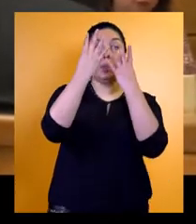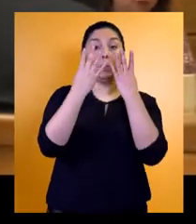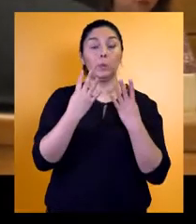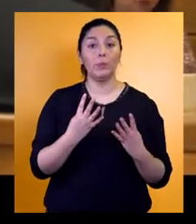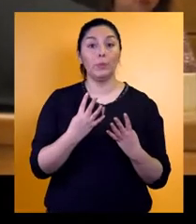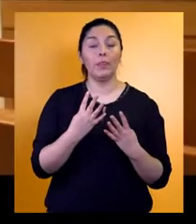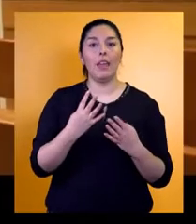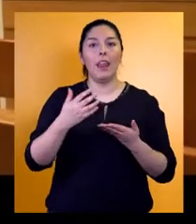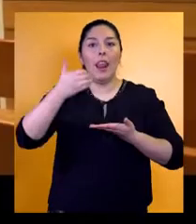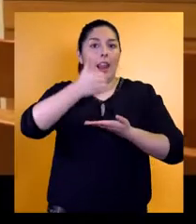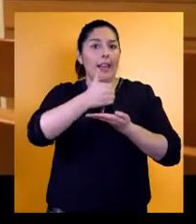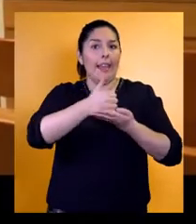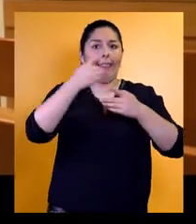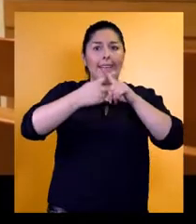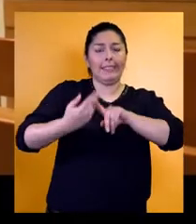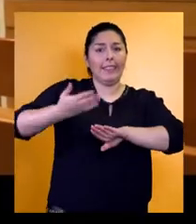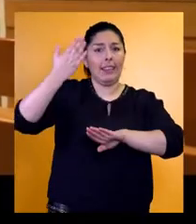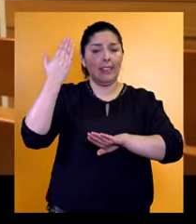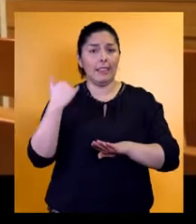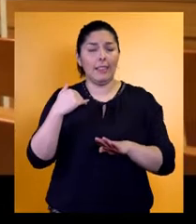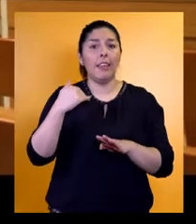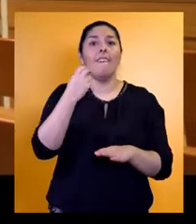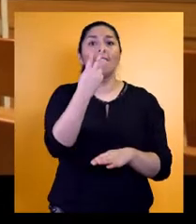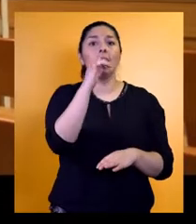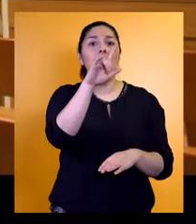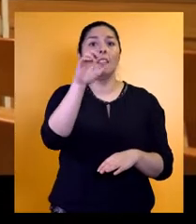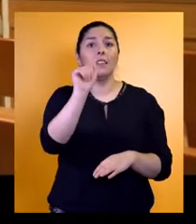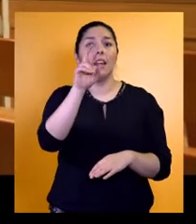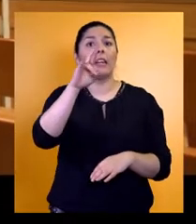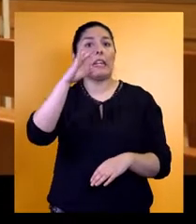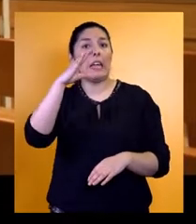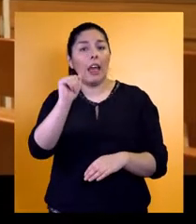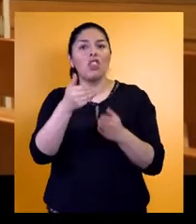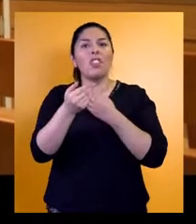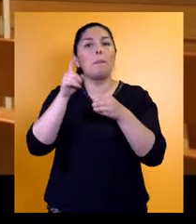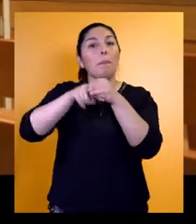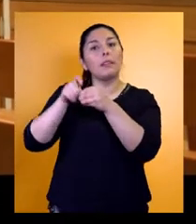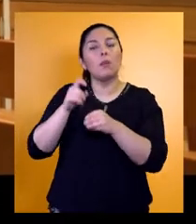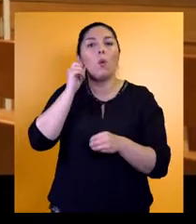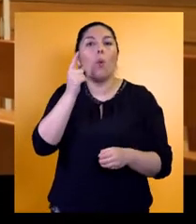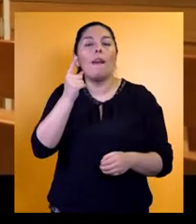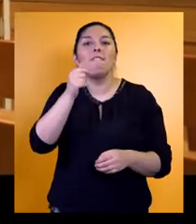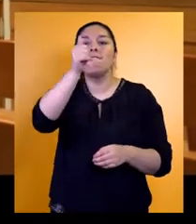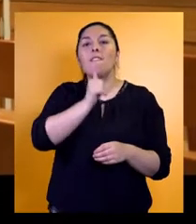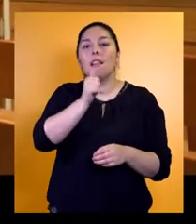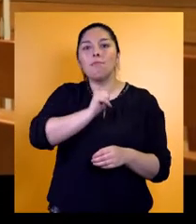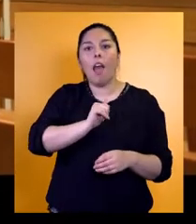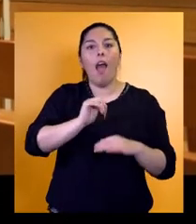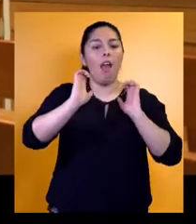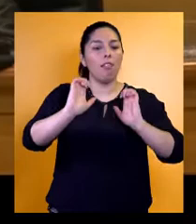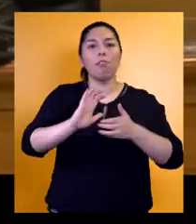en definitiva el exalcalde de Ancudo, Pablo Ocio, luego que el Tribunal de Villarrica acreditara su participación en el caso de faltas a la moral y a las